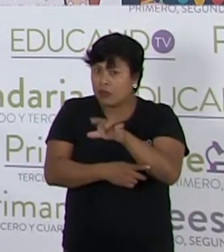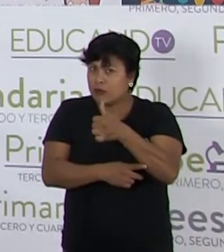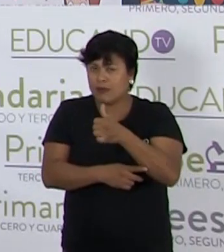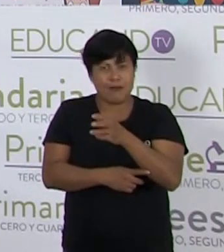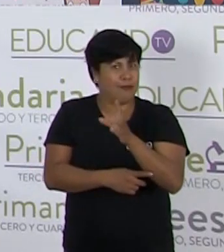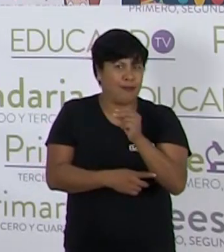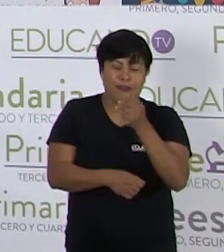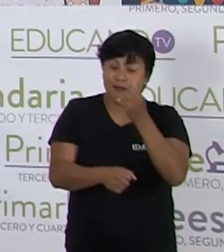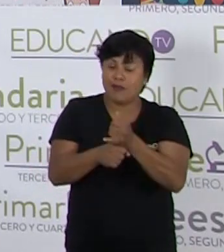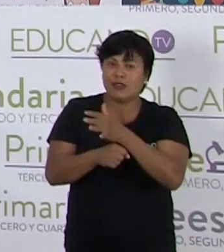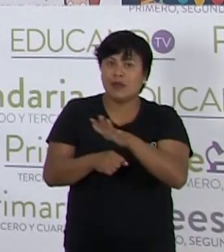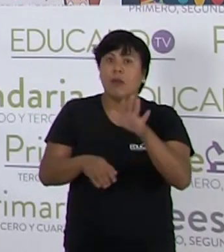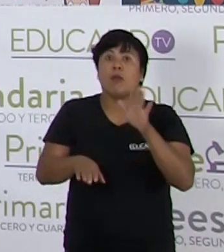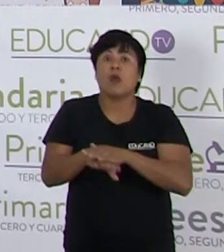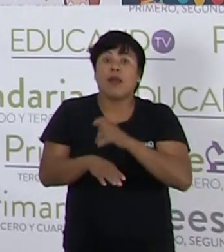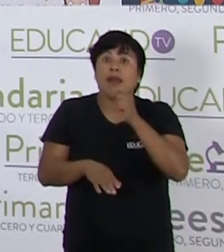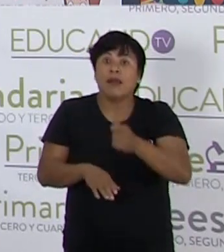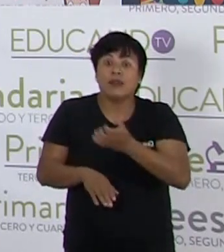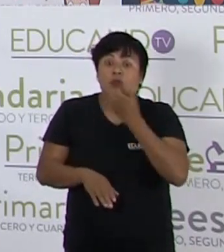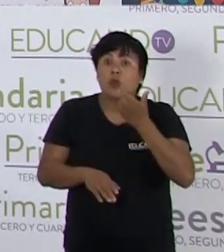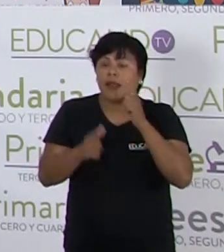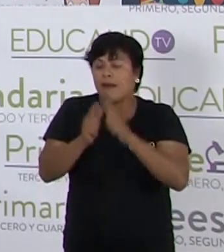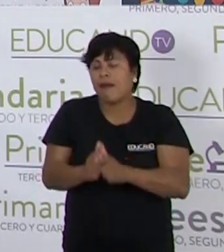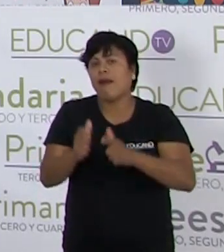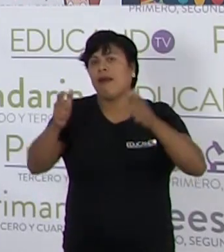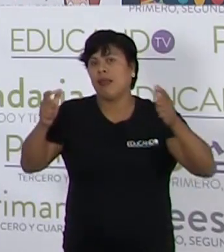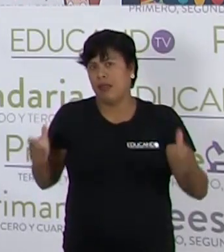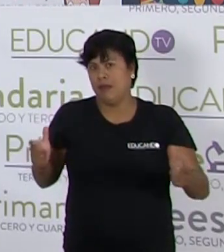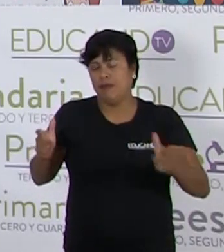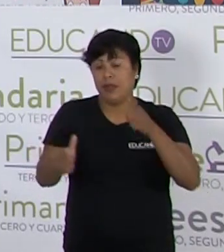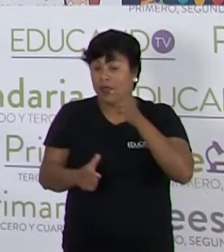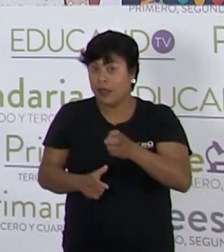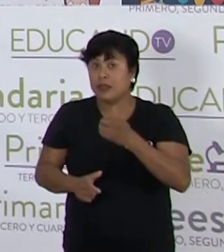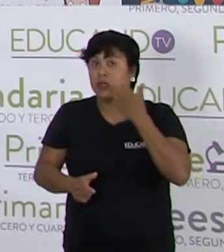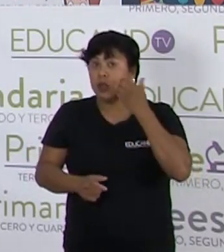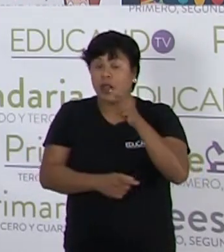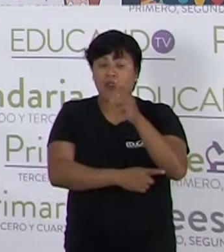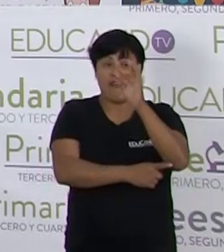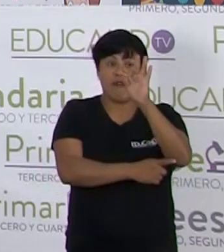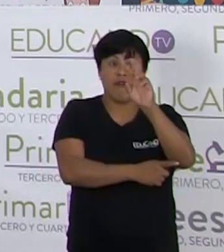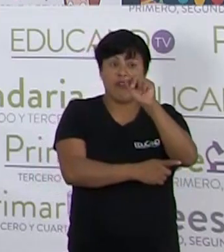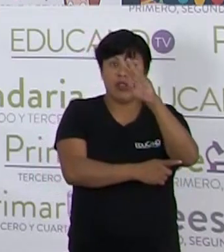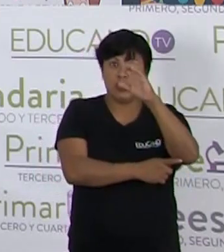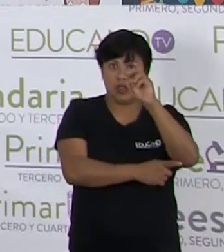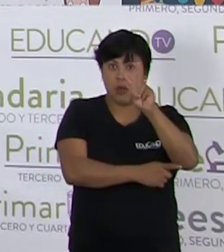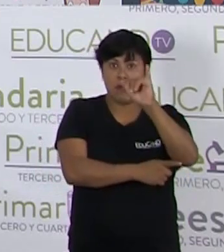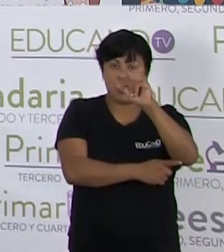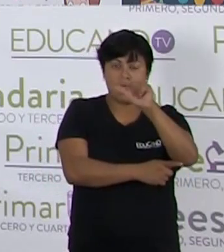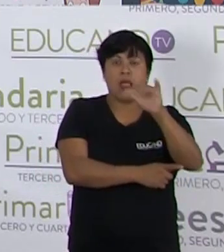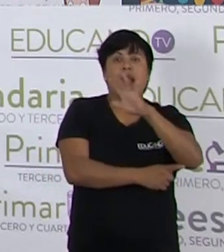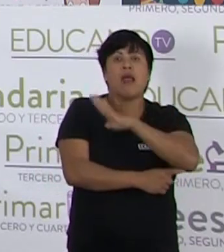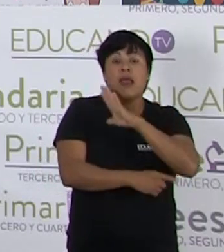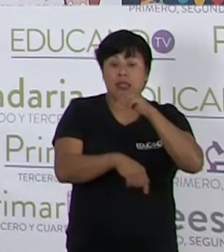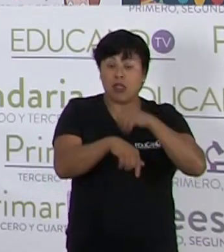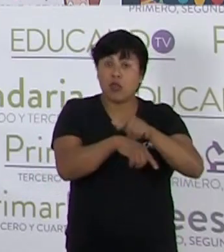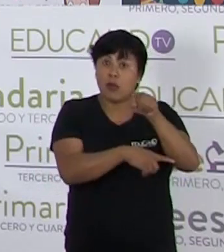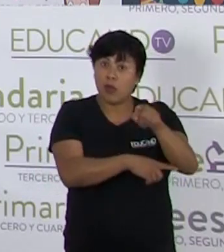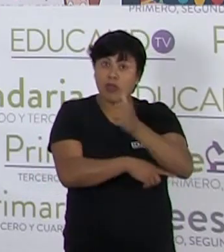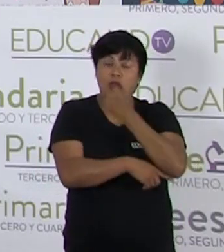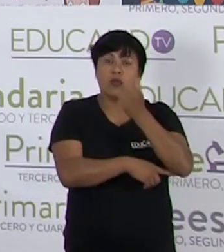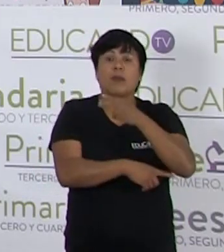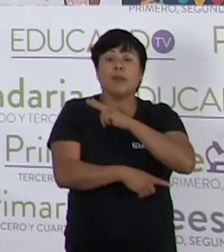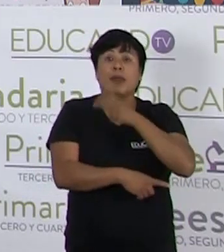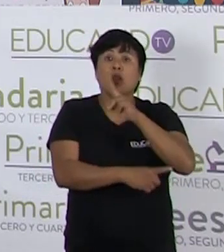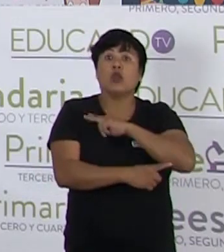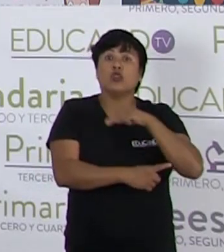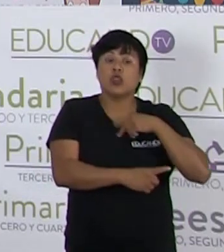¿verdad? Porque son escuelas grandes. La escuela Francisco Villa tiene ese número de alumnos, pero nosotros